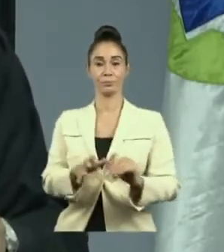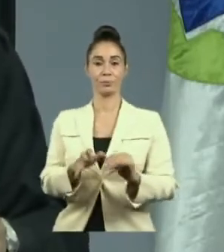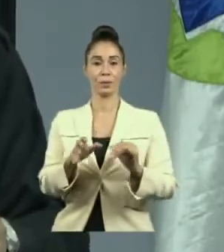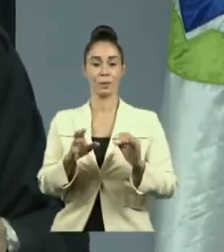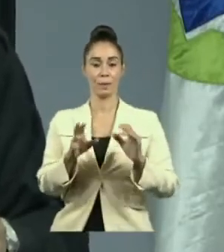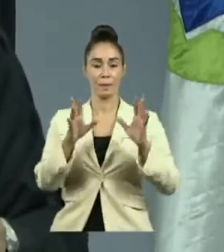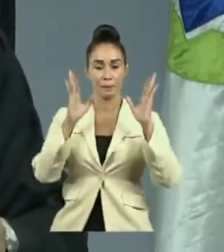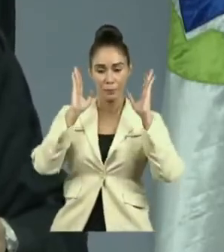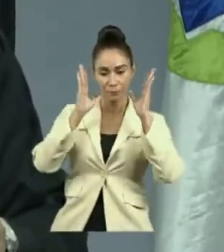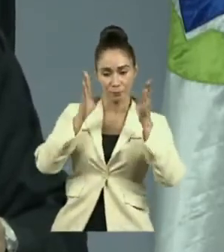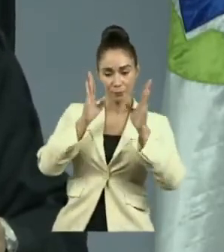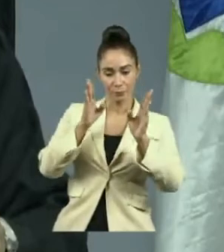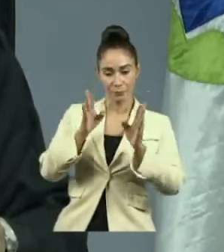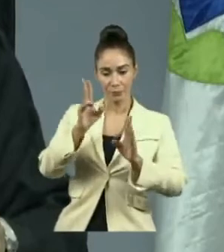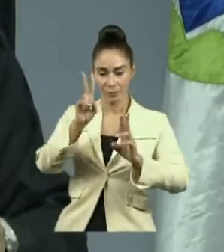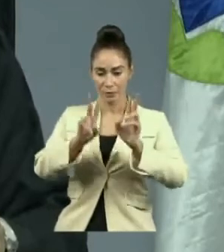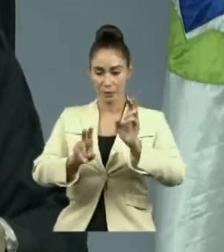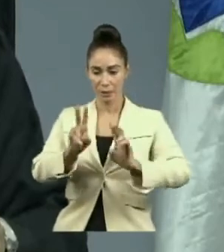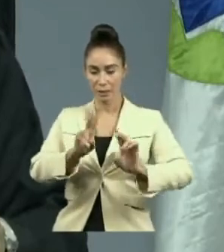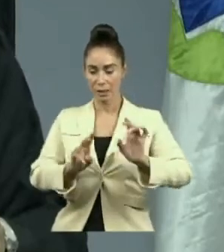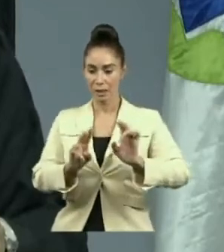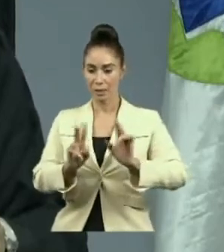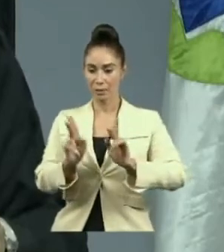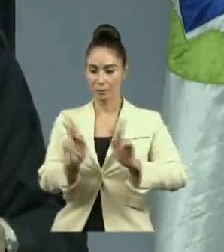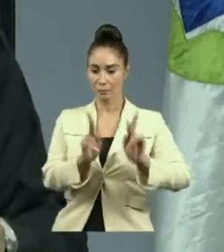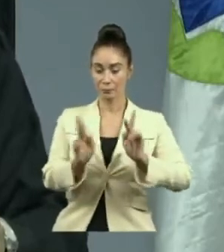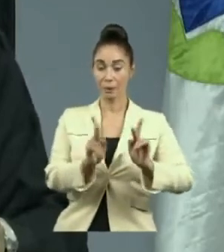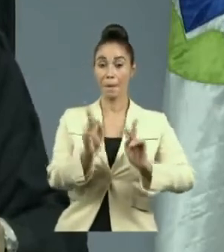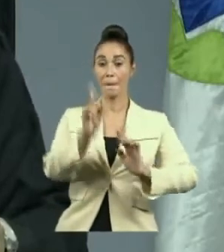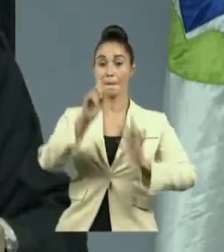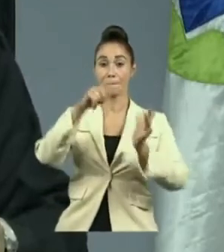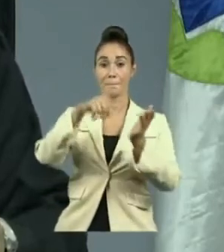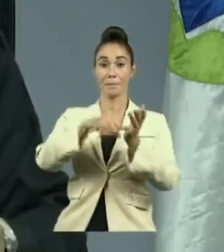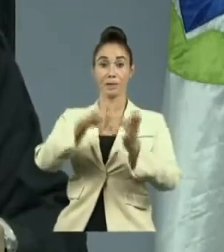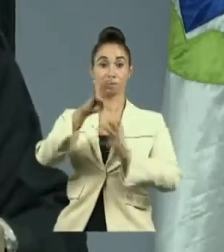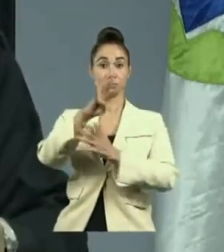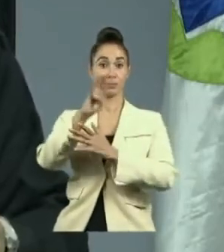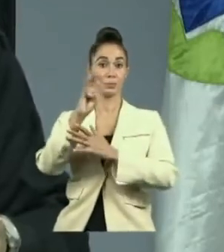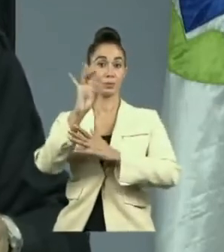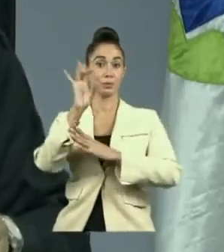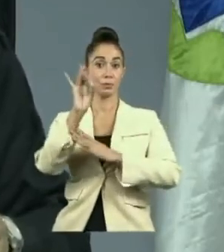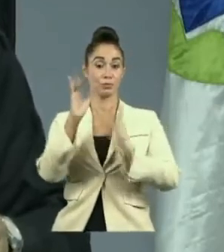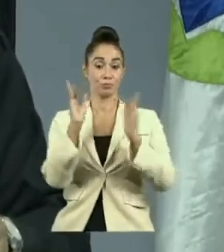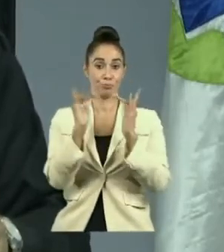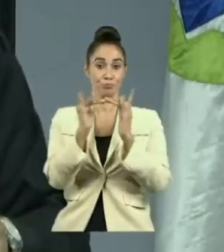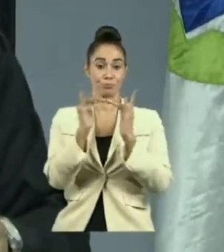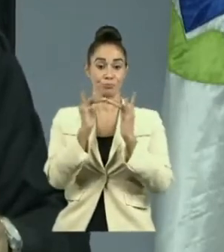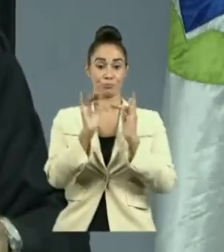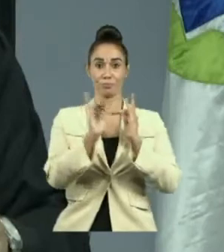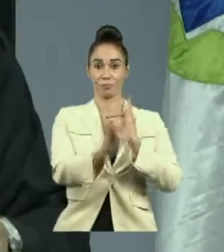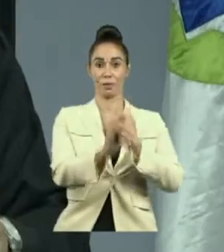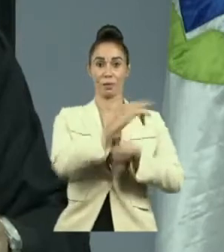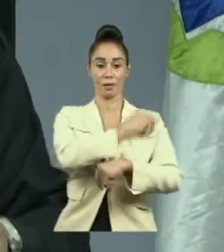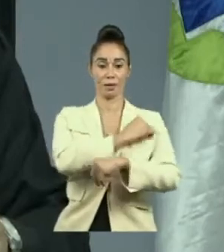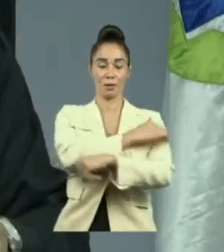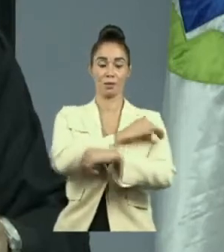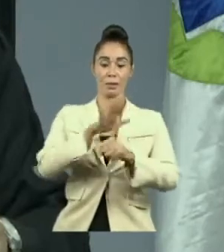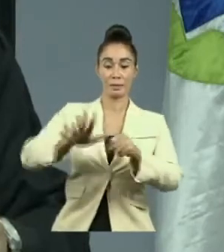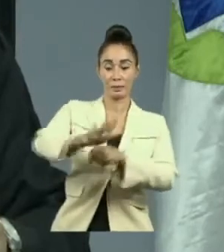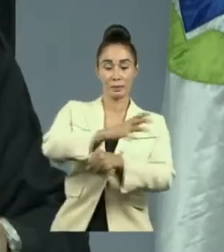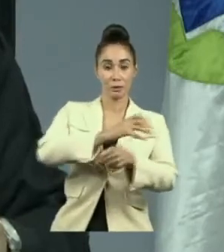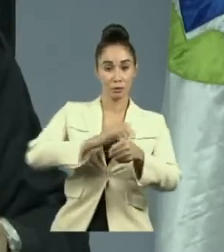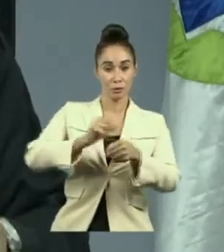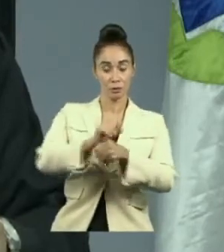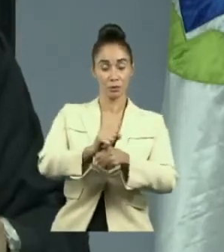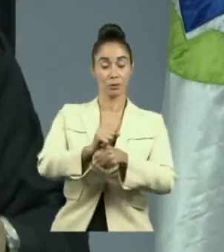chequeadas y monitoreadas de 1.408 en total de s mil